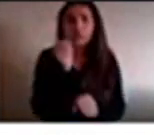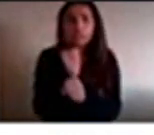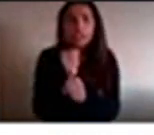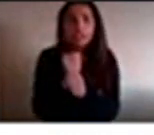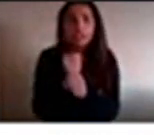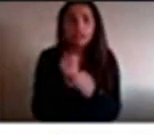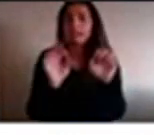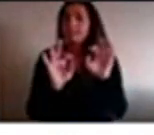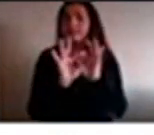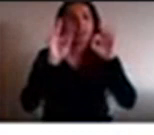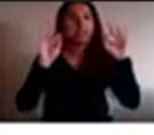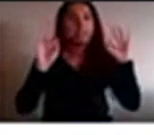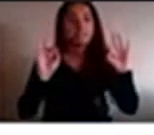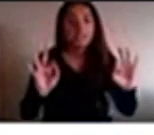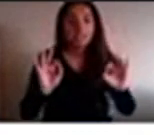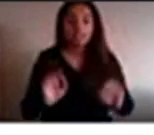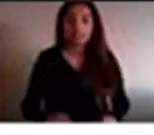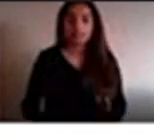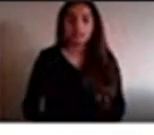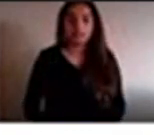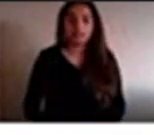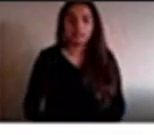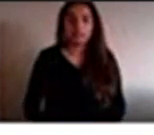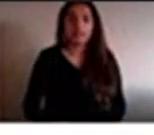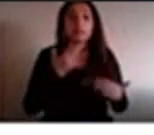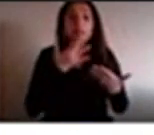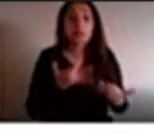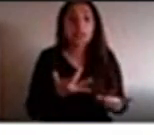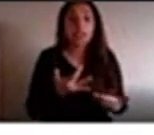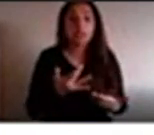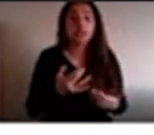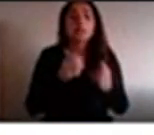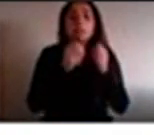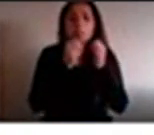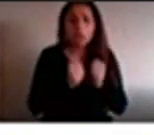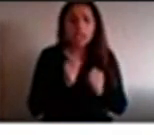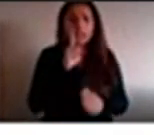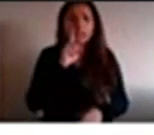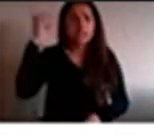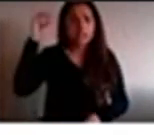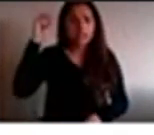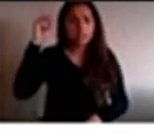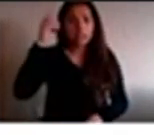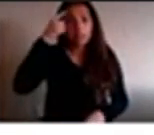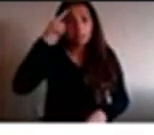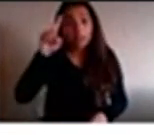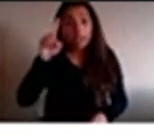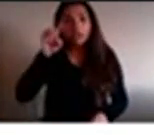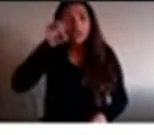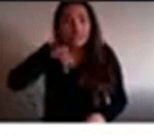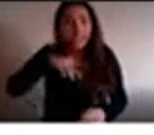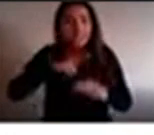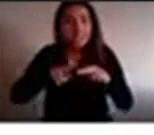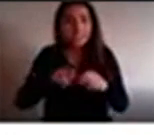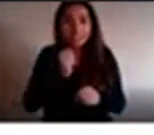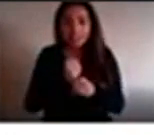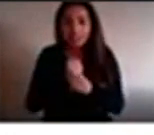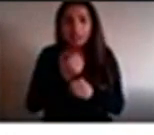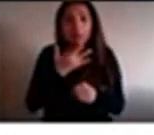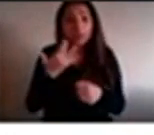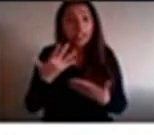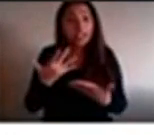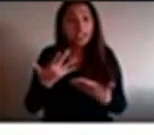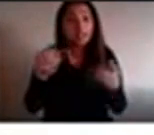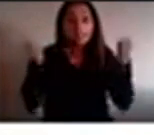con discapacidad capacitadas y colocadas en SENCE. Bueno, el programa Fórmate para